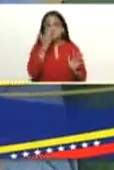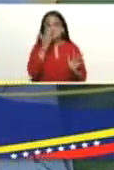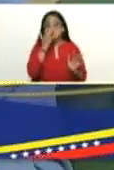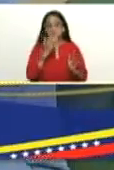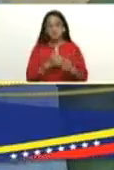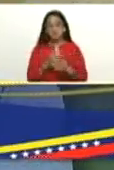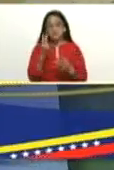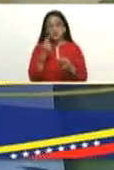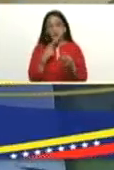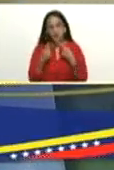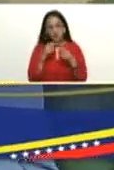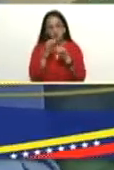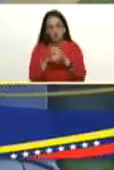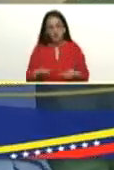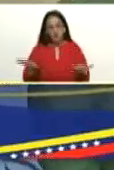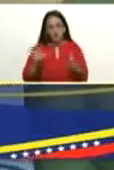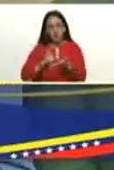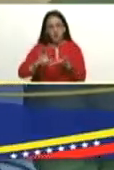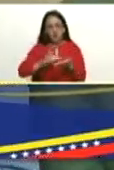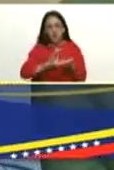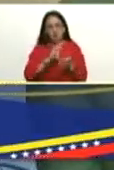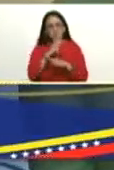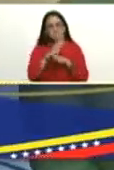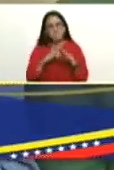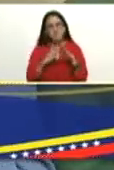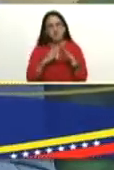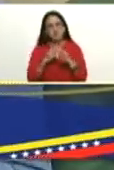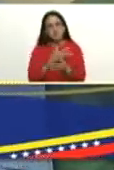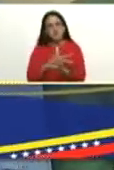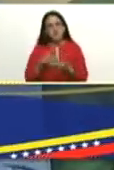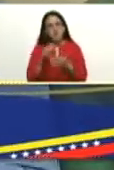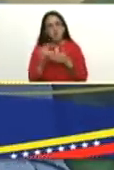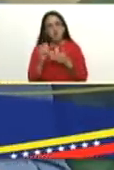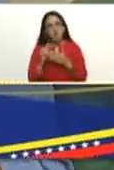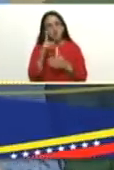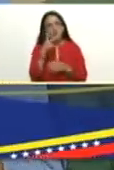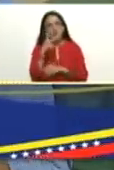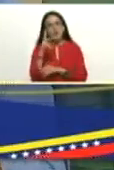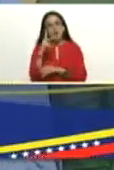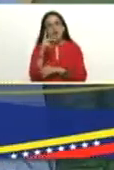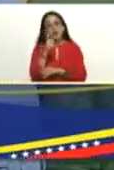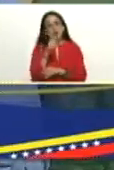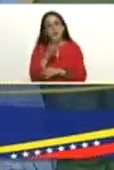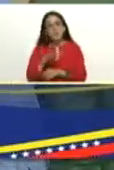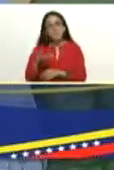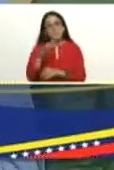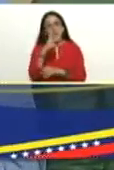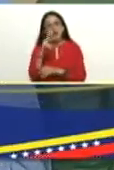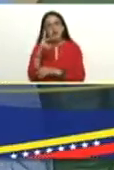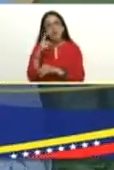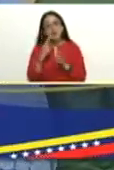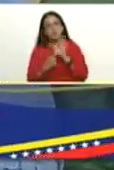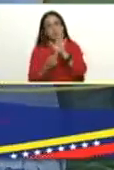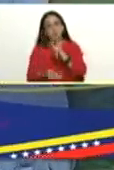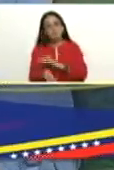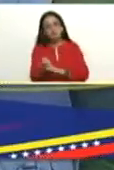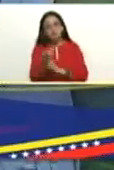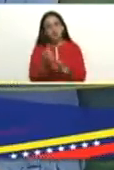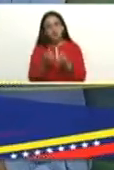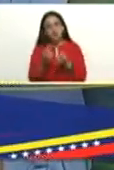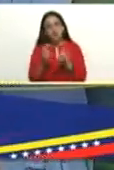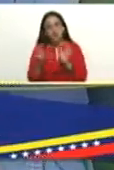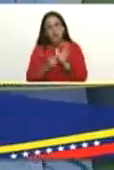segunda consulta para distribuir recursos, $500,000, un proyecto por parroquia, las comunas presentaron, les dimos el dinero inmediatamente y